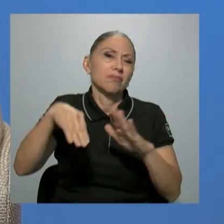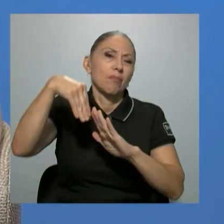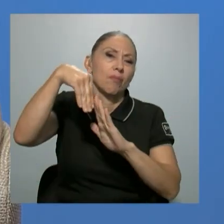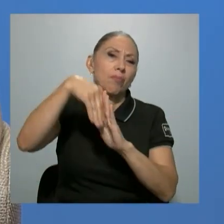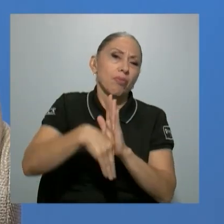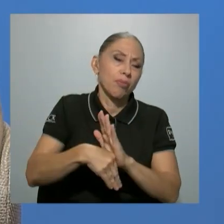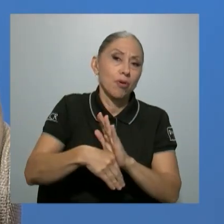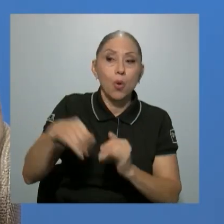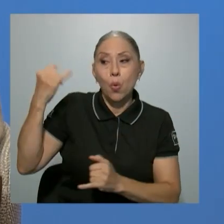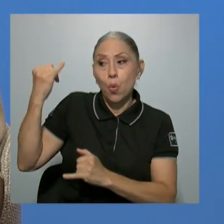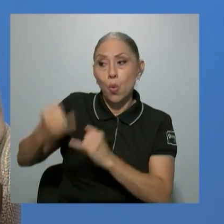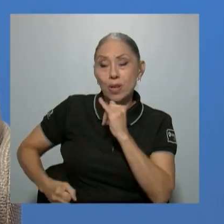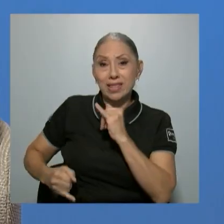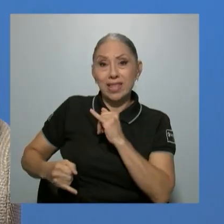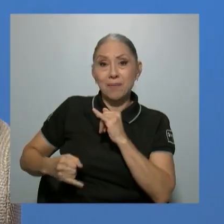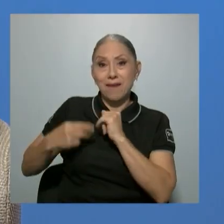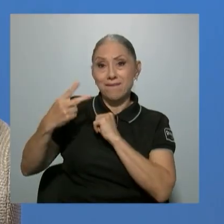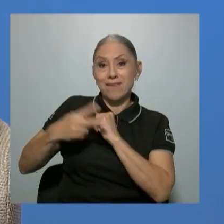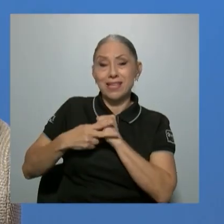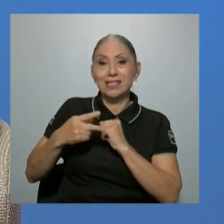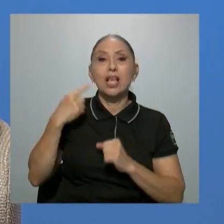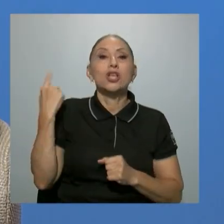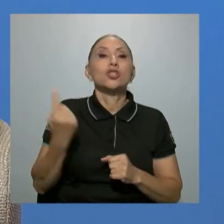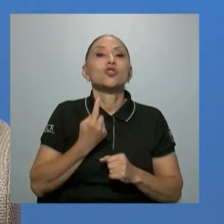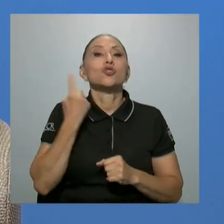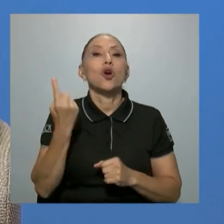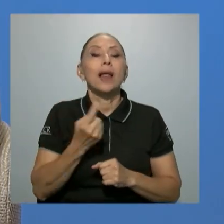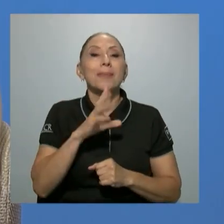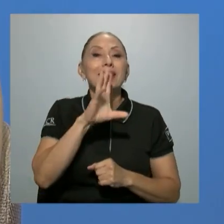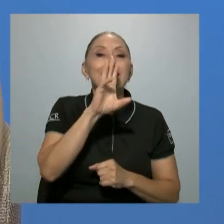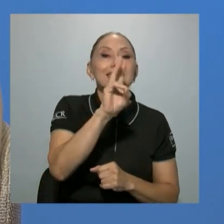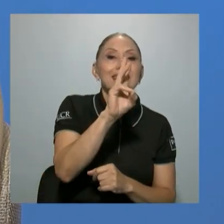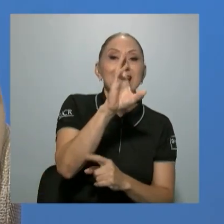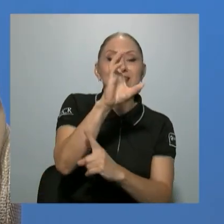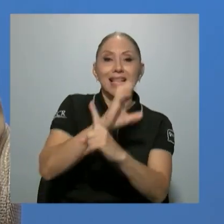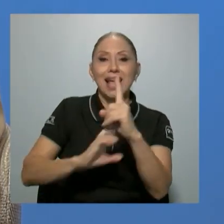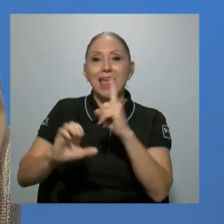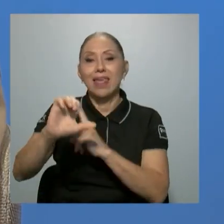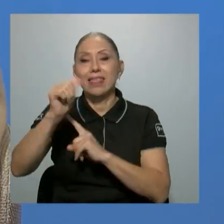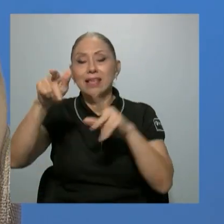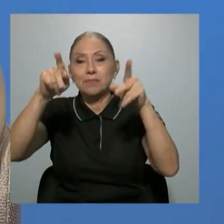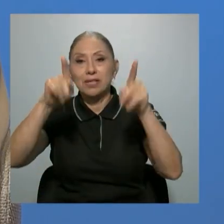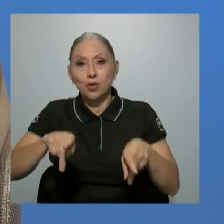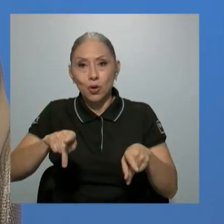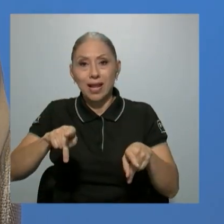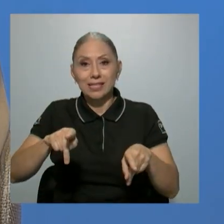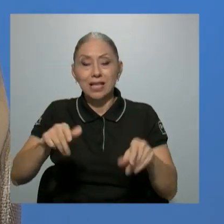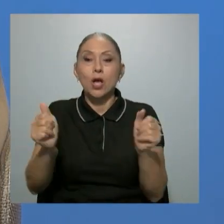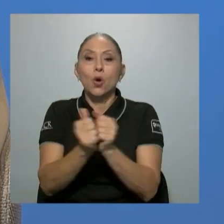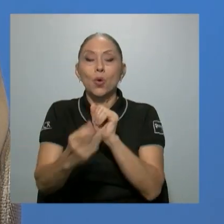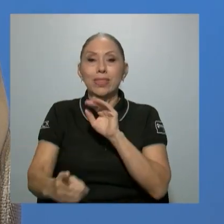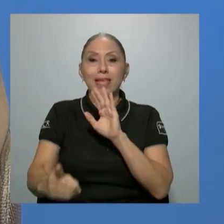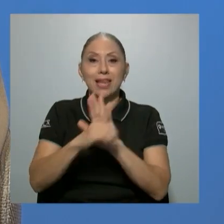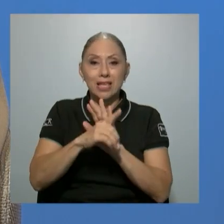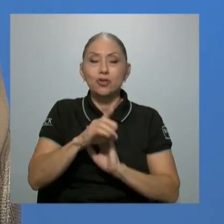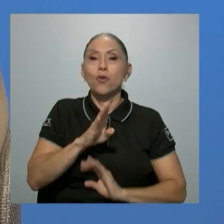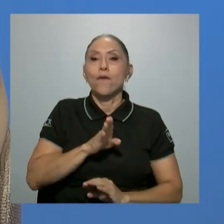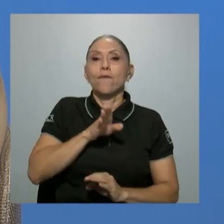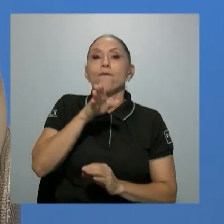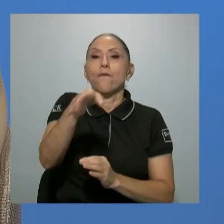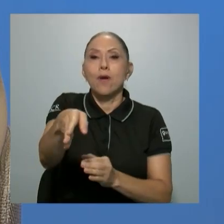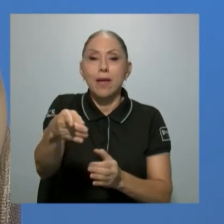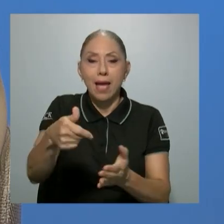padrón electoral, es decir, solo 6 de cada 10 personas que tenía derecho a ir a votar efectivamente ejerció su